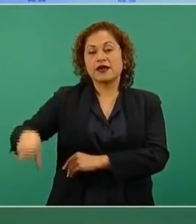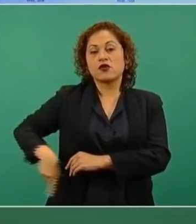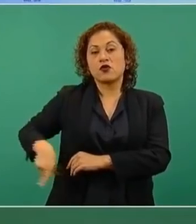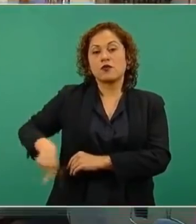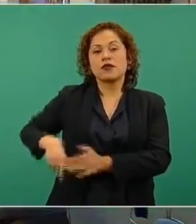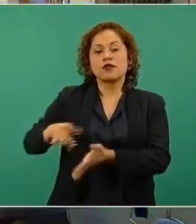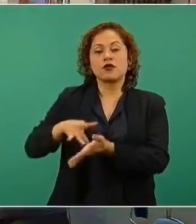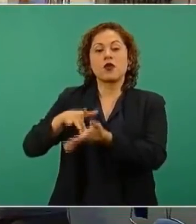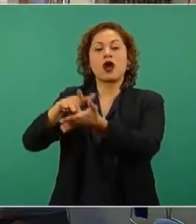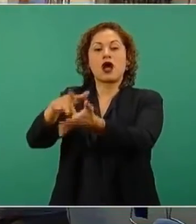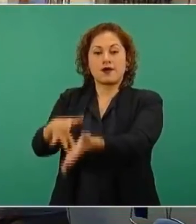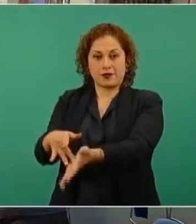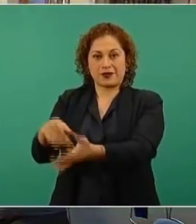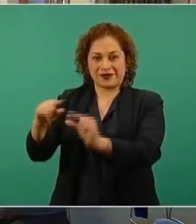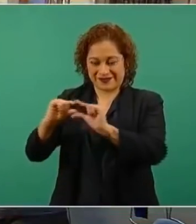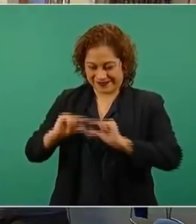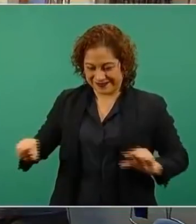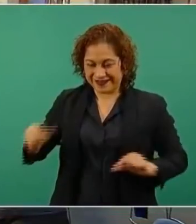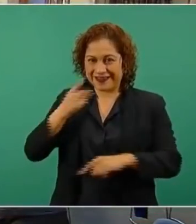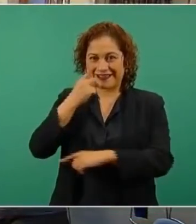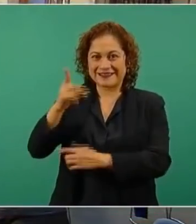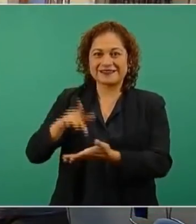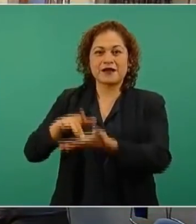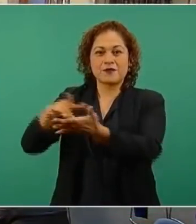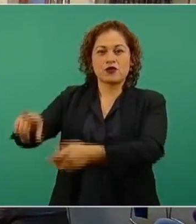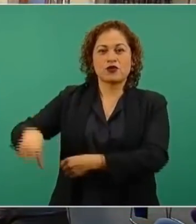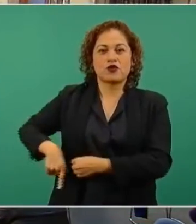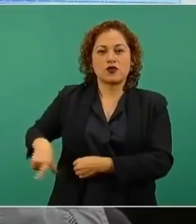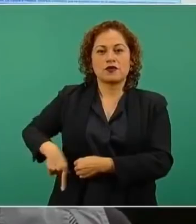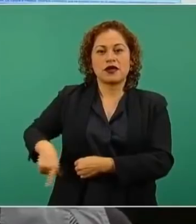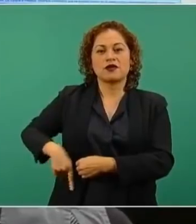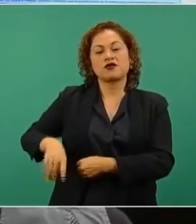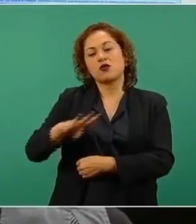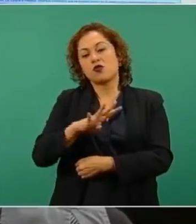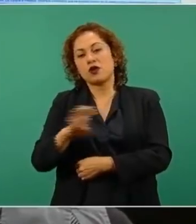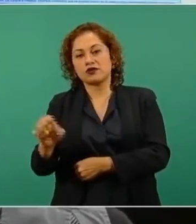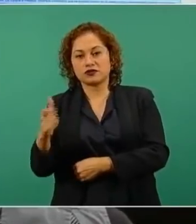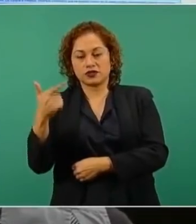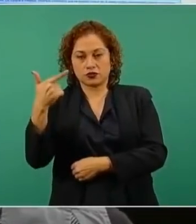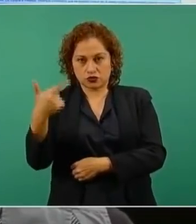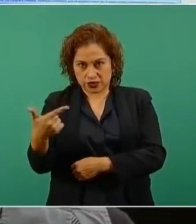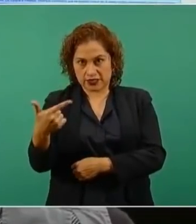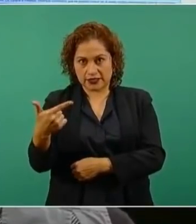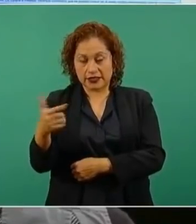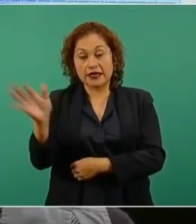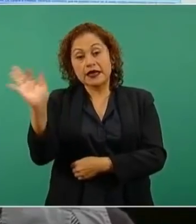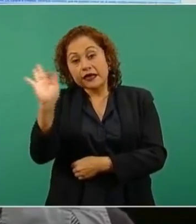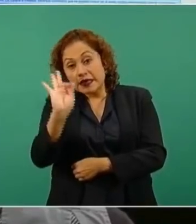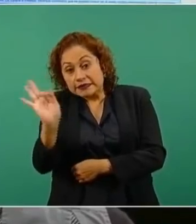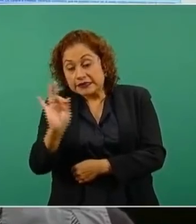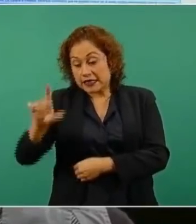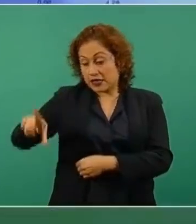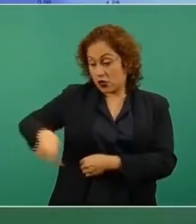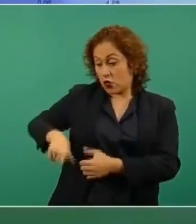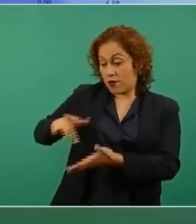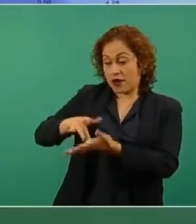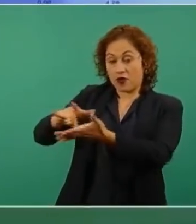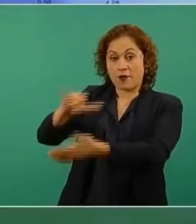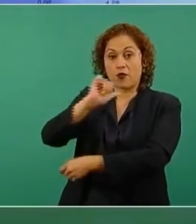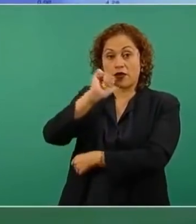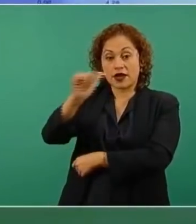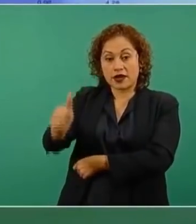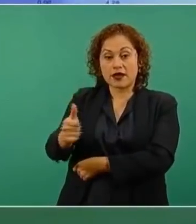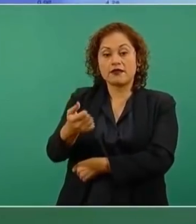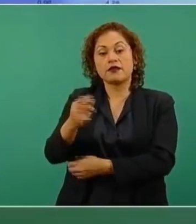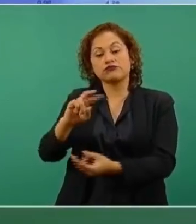mira, apoyo gubernamental, 407. Si no tuviera subsidio, el kilowatt hora le